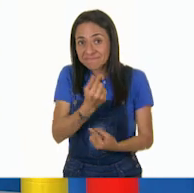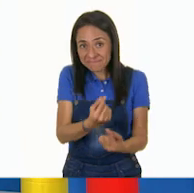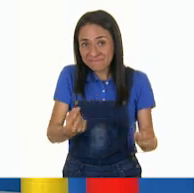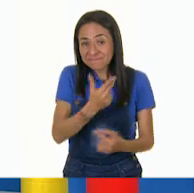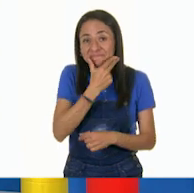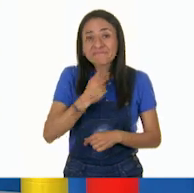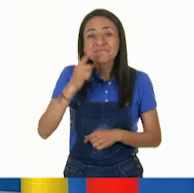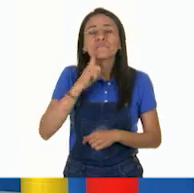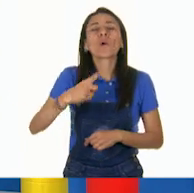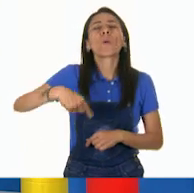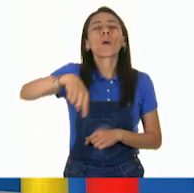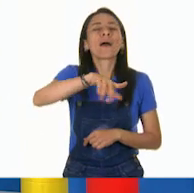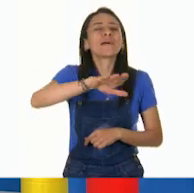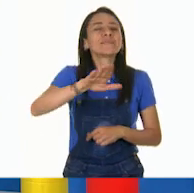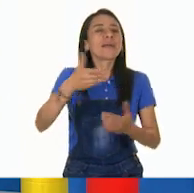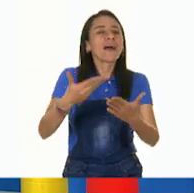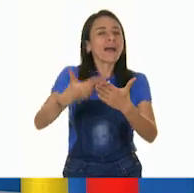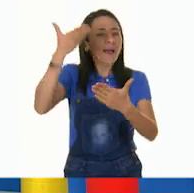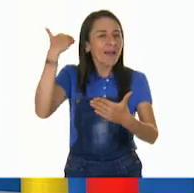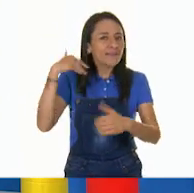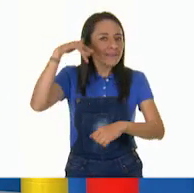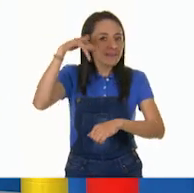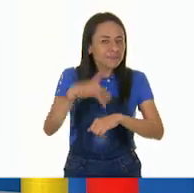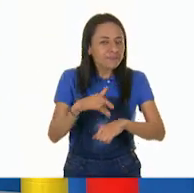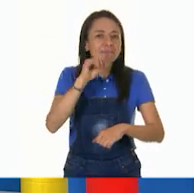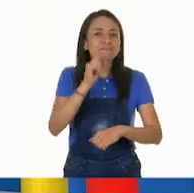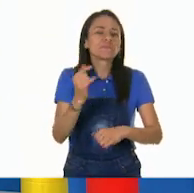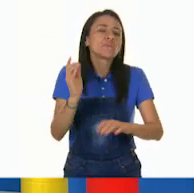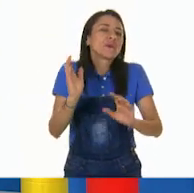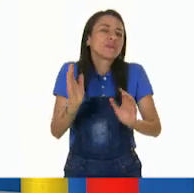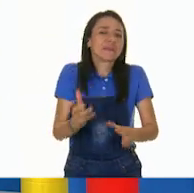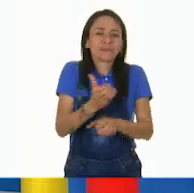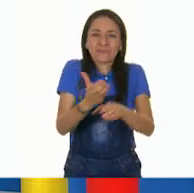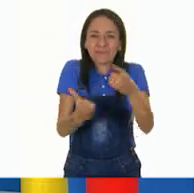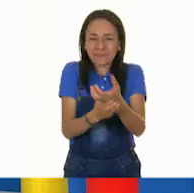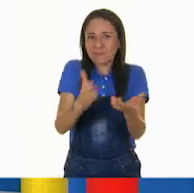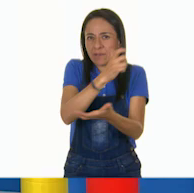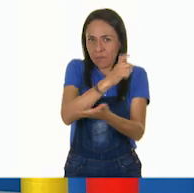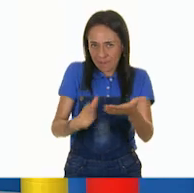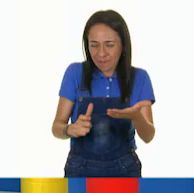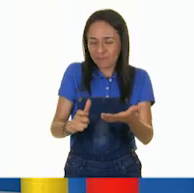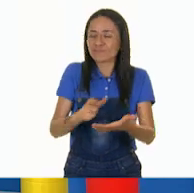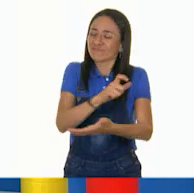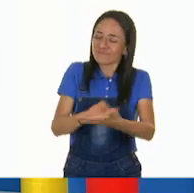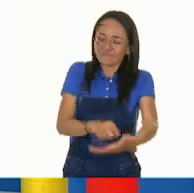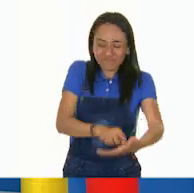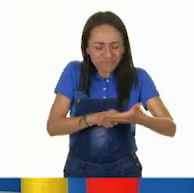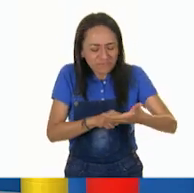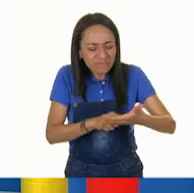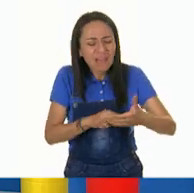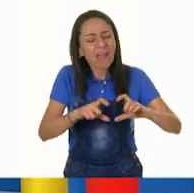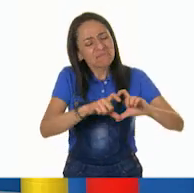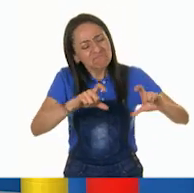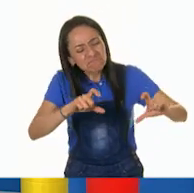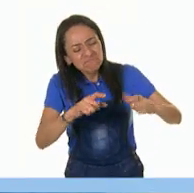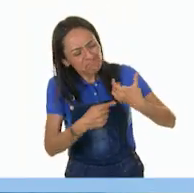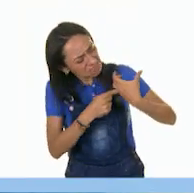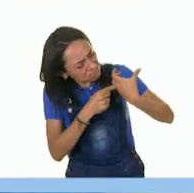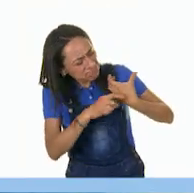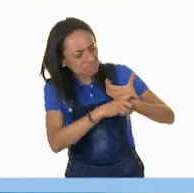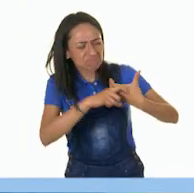pasado que en ocasiones cuando compramos un producto éste no cumple con lo que promete en la publicidad o en la etiqueta sí